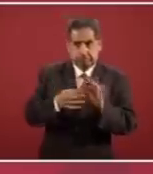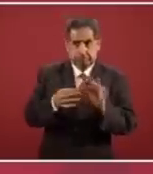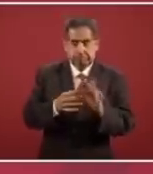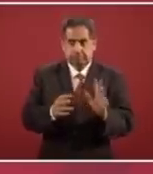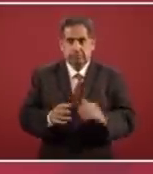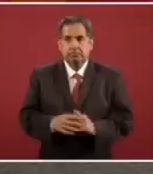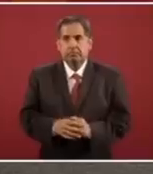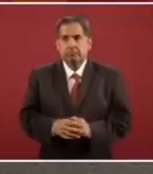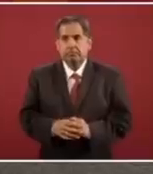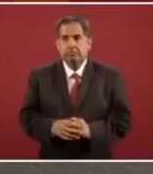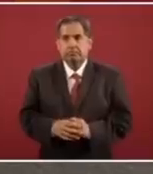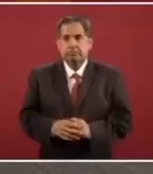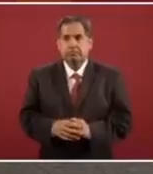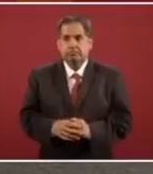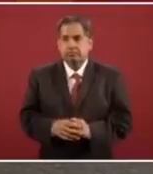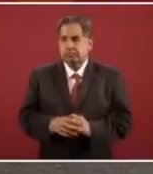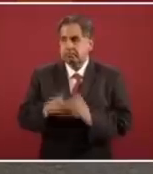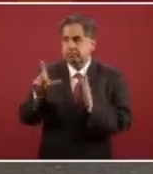La lección es